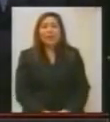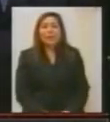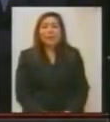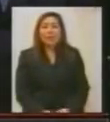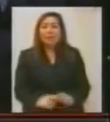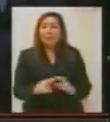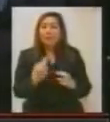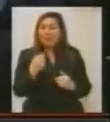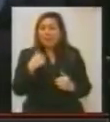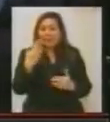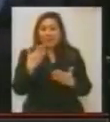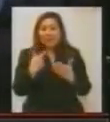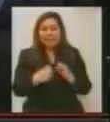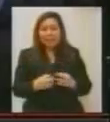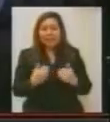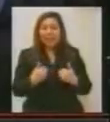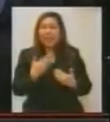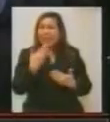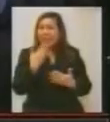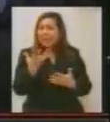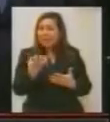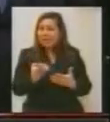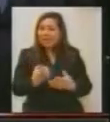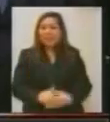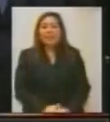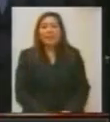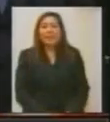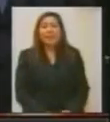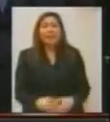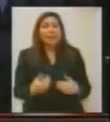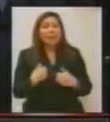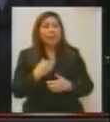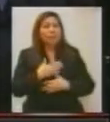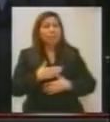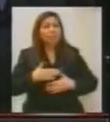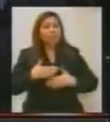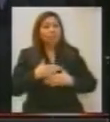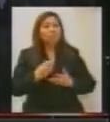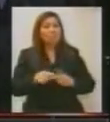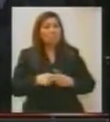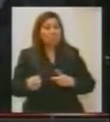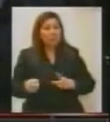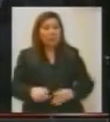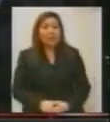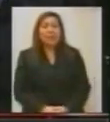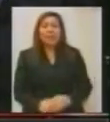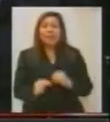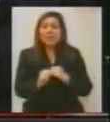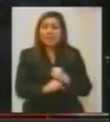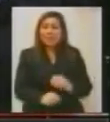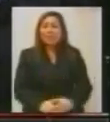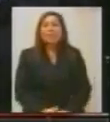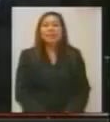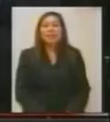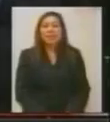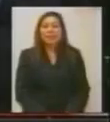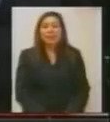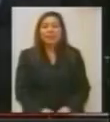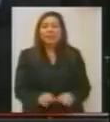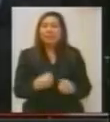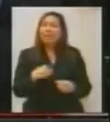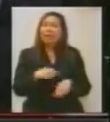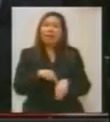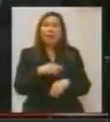otro parlamentario para saber si efectivamente quieren, tienen el ánimo por lo menos de retirarse de la bancada nacionalista? Sí, hemos tenido